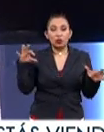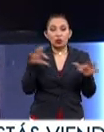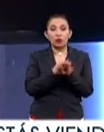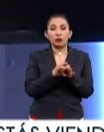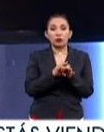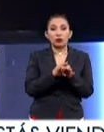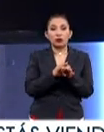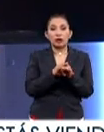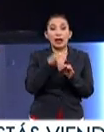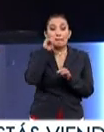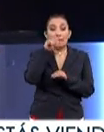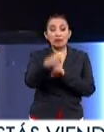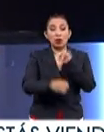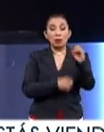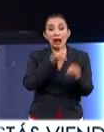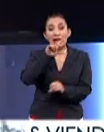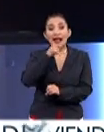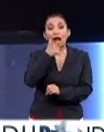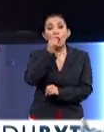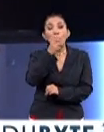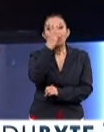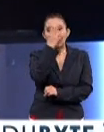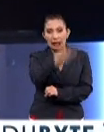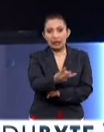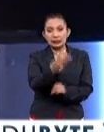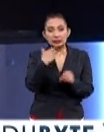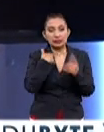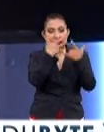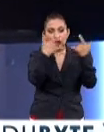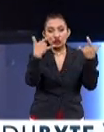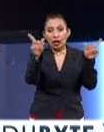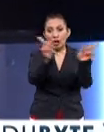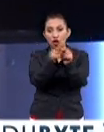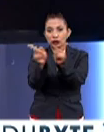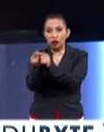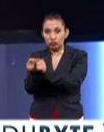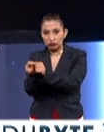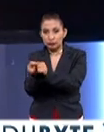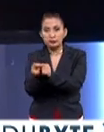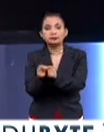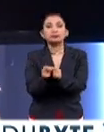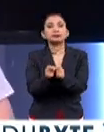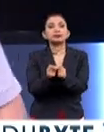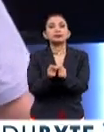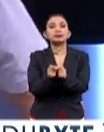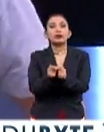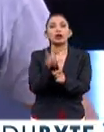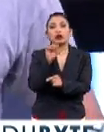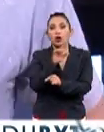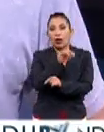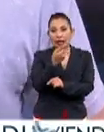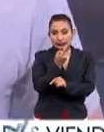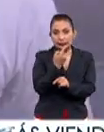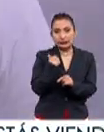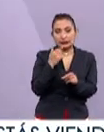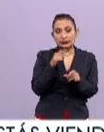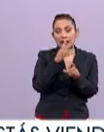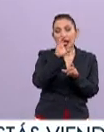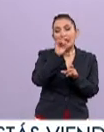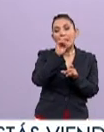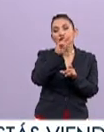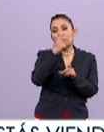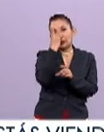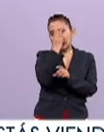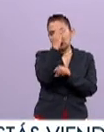ligadas. La misma obra de Legom son 3 cuentos cortos. Ajá. O sea, no solamente son en Carrusel